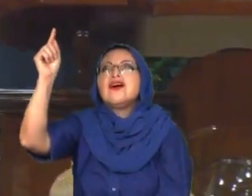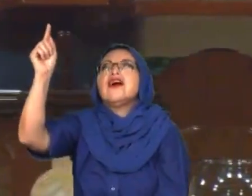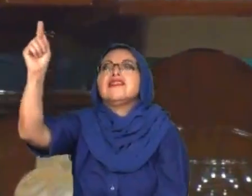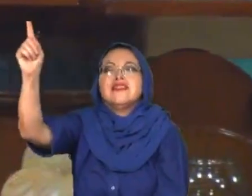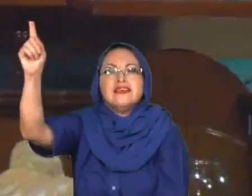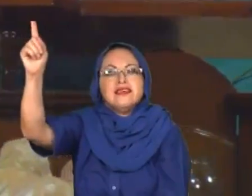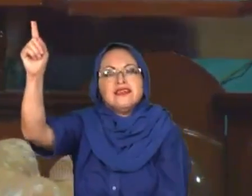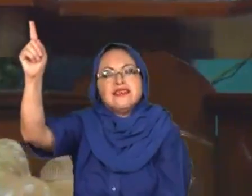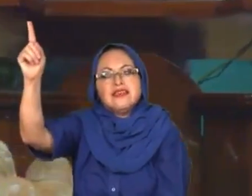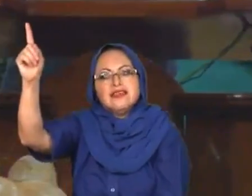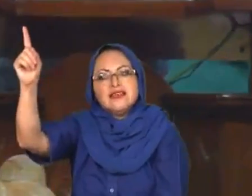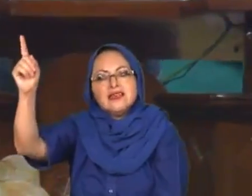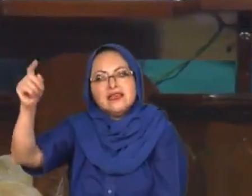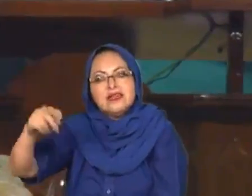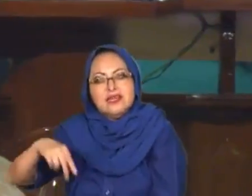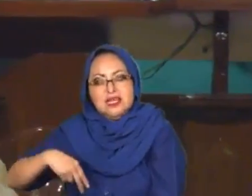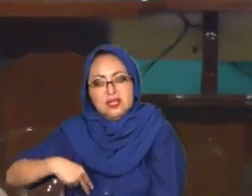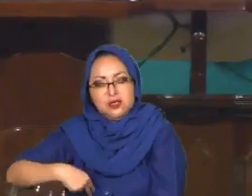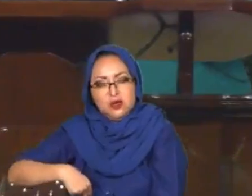amamos.